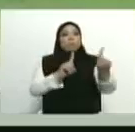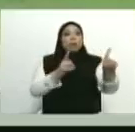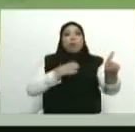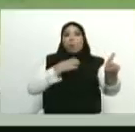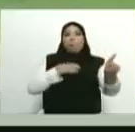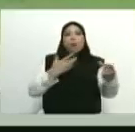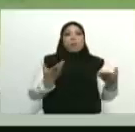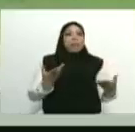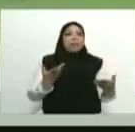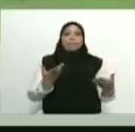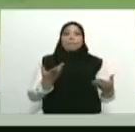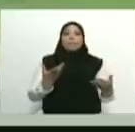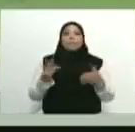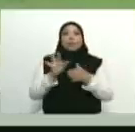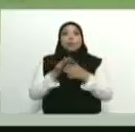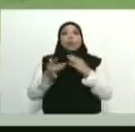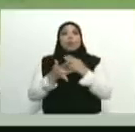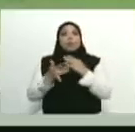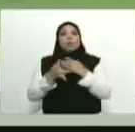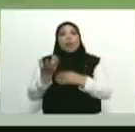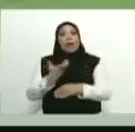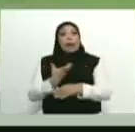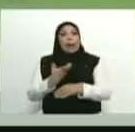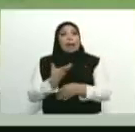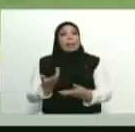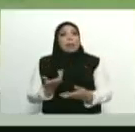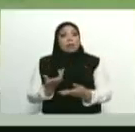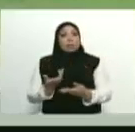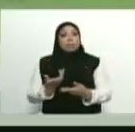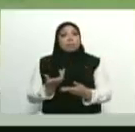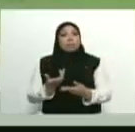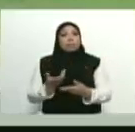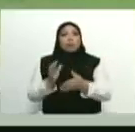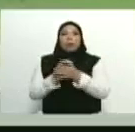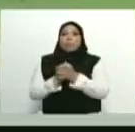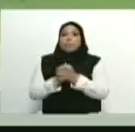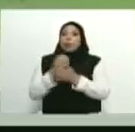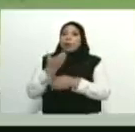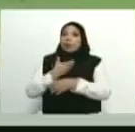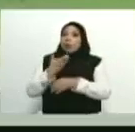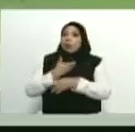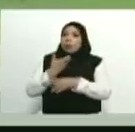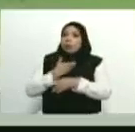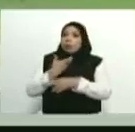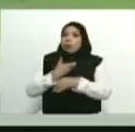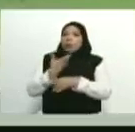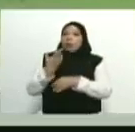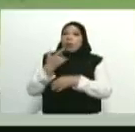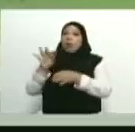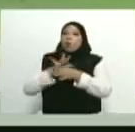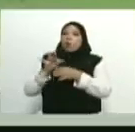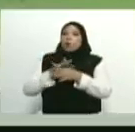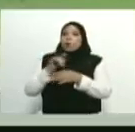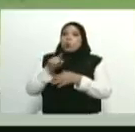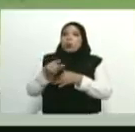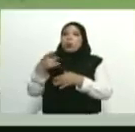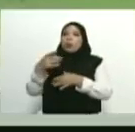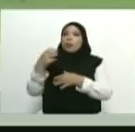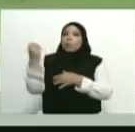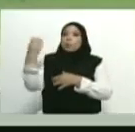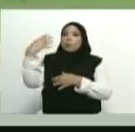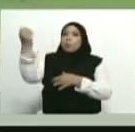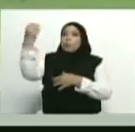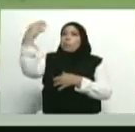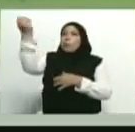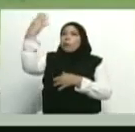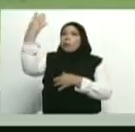Y eso es función de los alcaldes, mi compadre. Mi compadre alcalde, mi comadre alcaldesa. Eso es función de ustedes, a parir